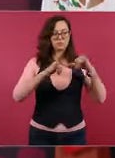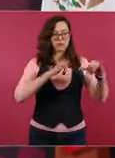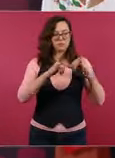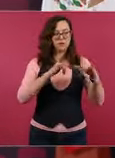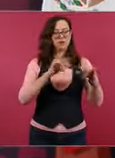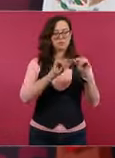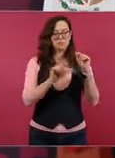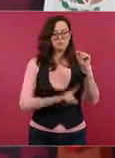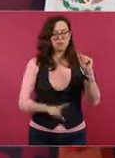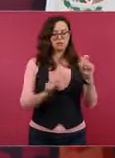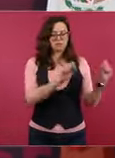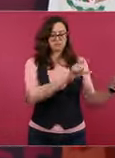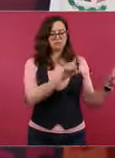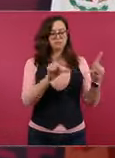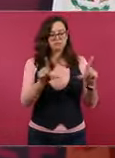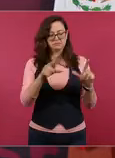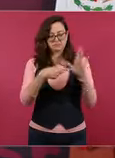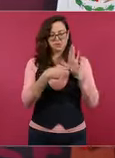Para ilustrar,